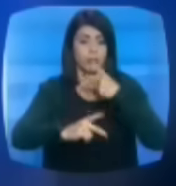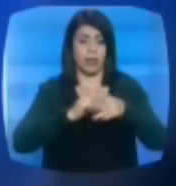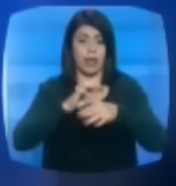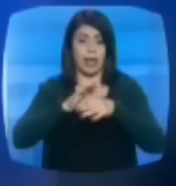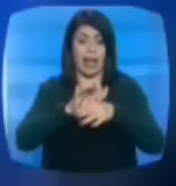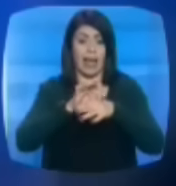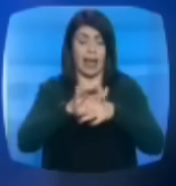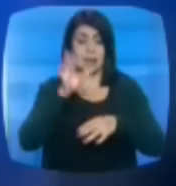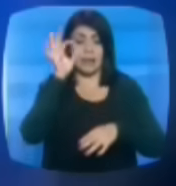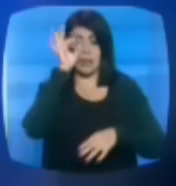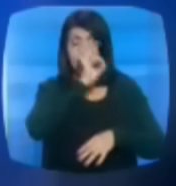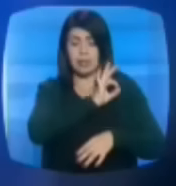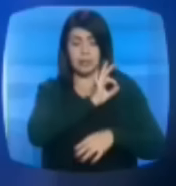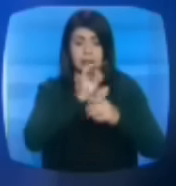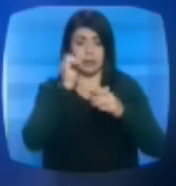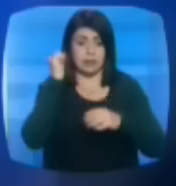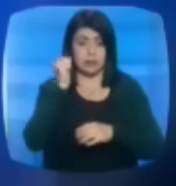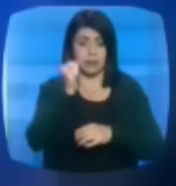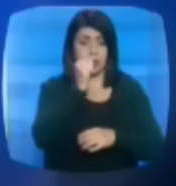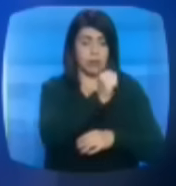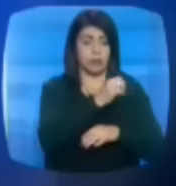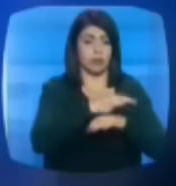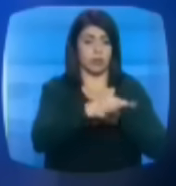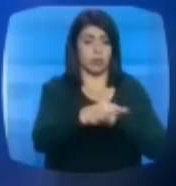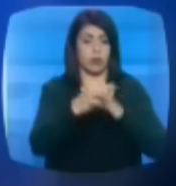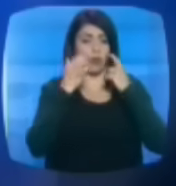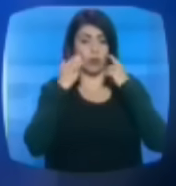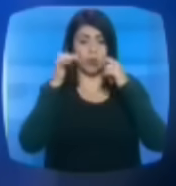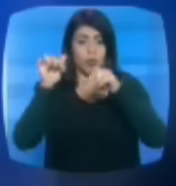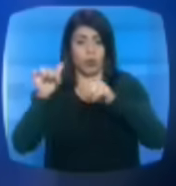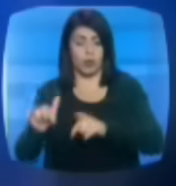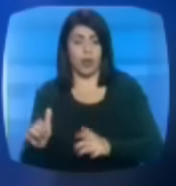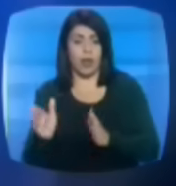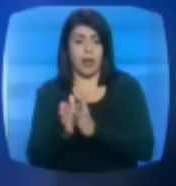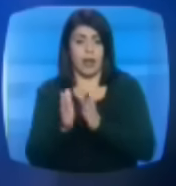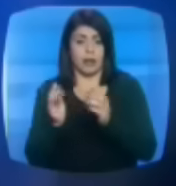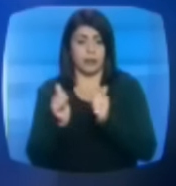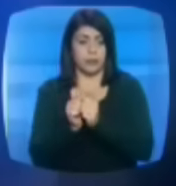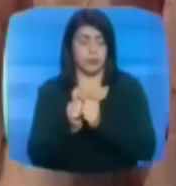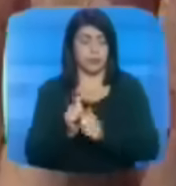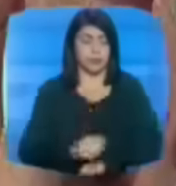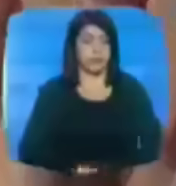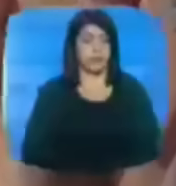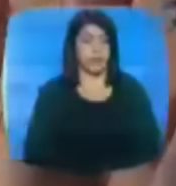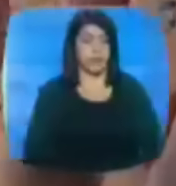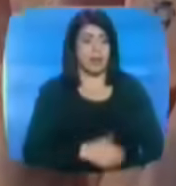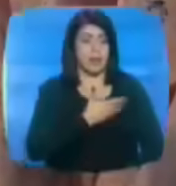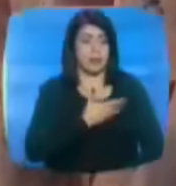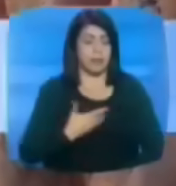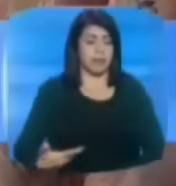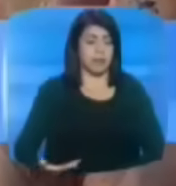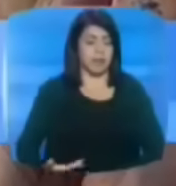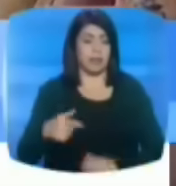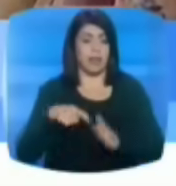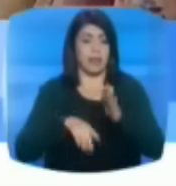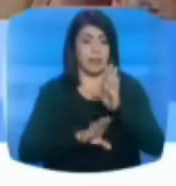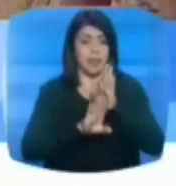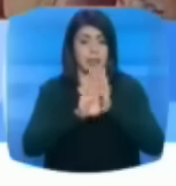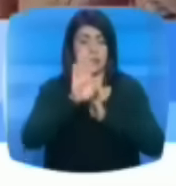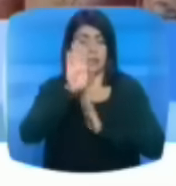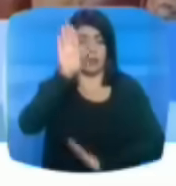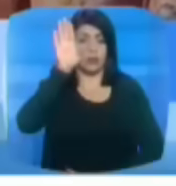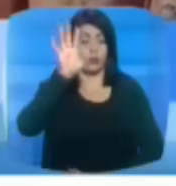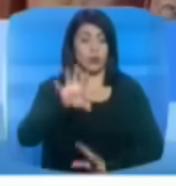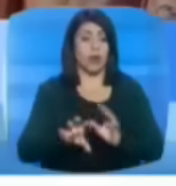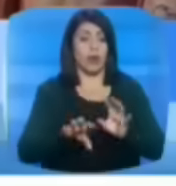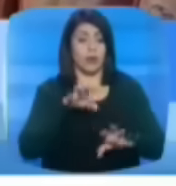carne porcina en el matadero municipal de Simón Rodríguez, en el estado Anzoátegui. El presidente del Fondo de Desarrollo